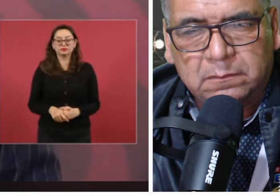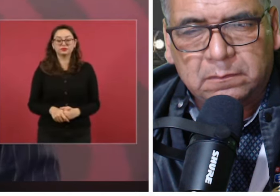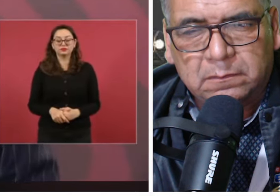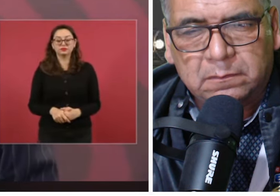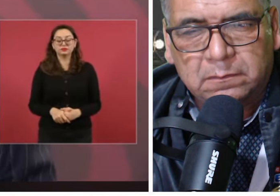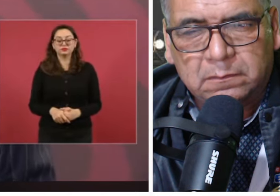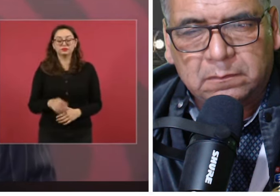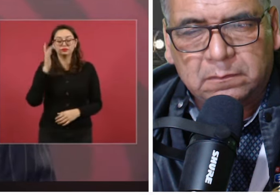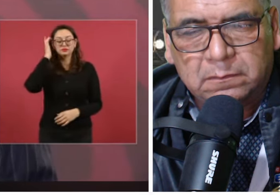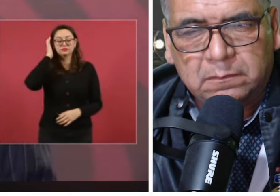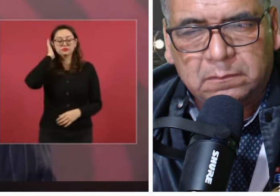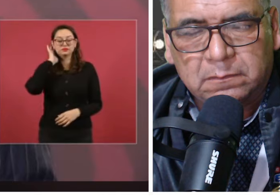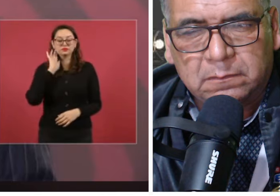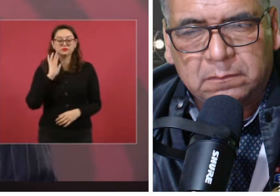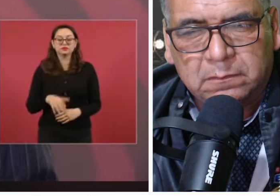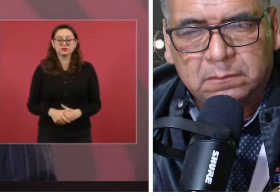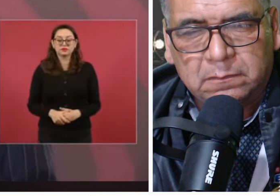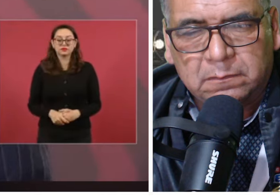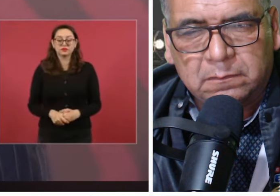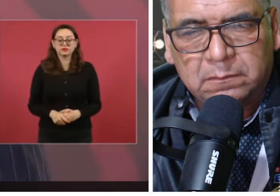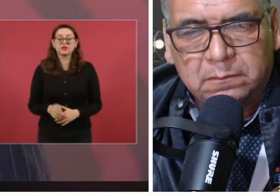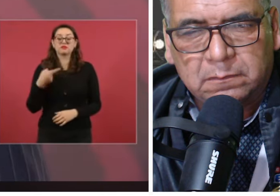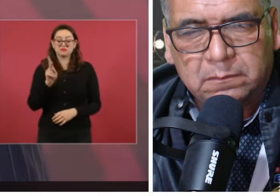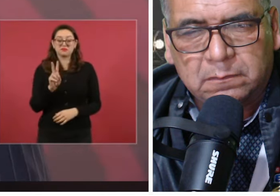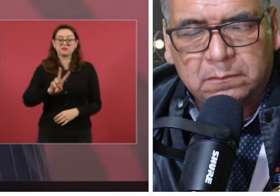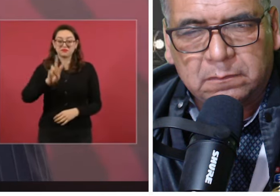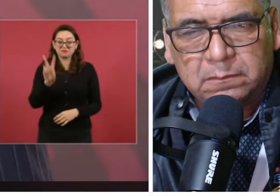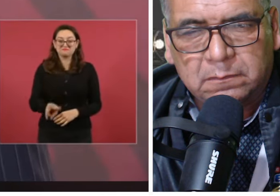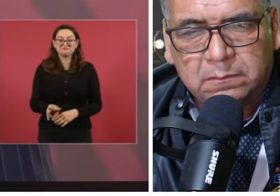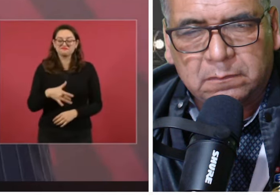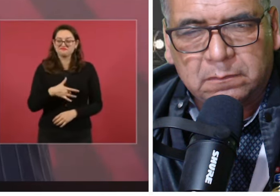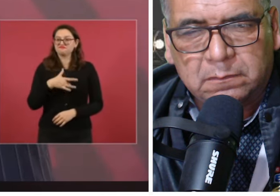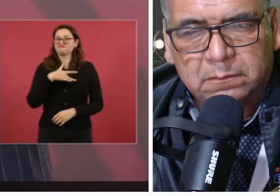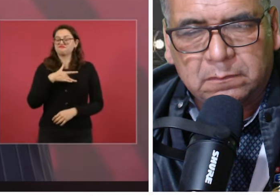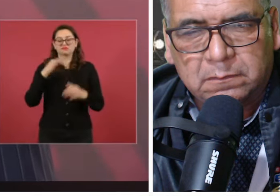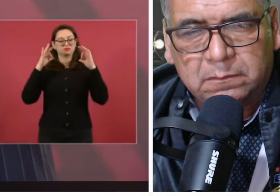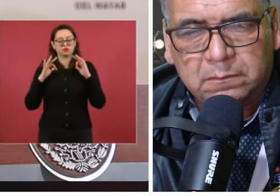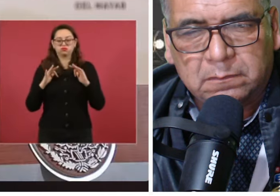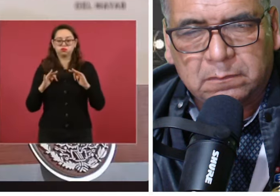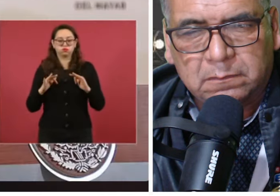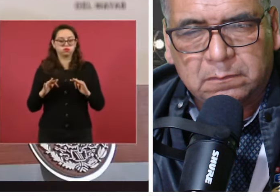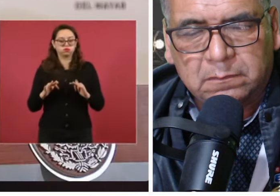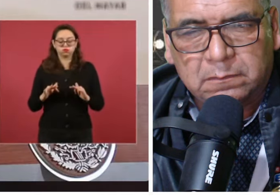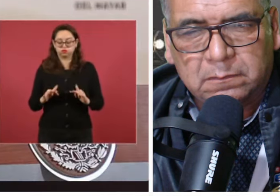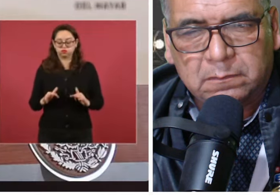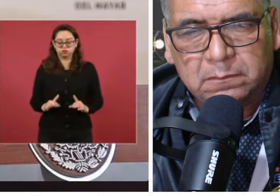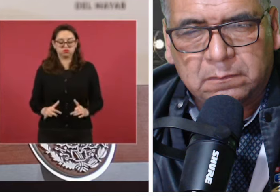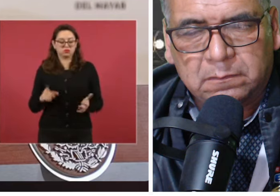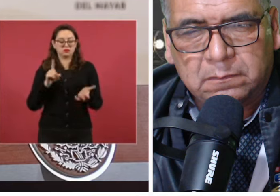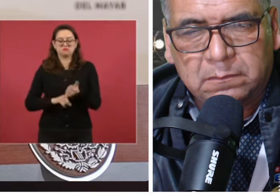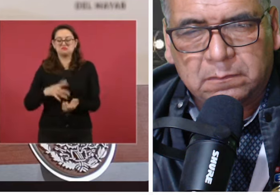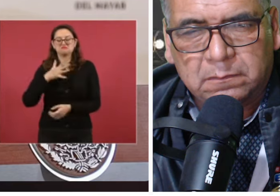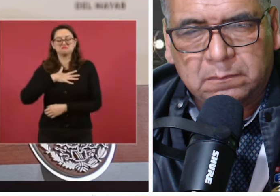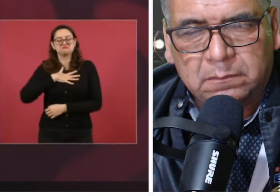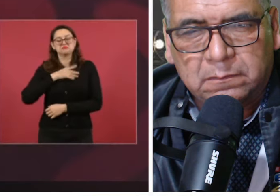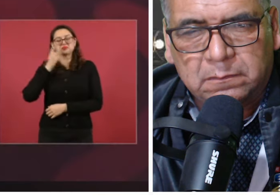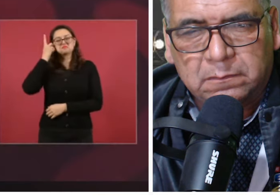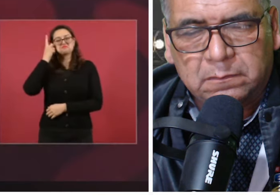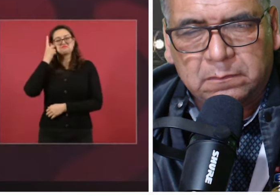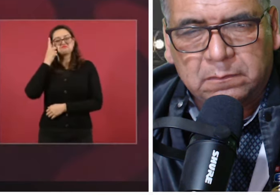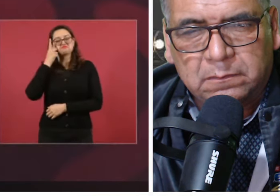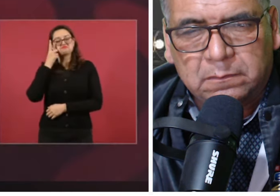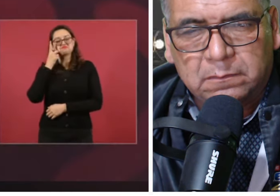Pero realmente da mucha tranquilidad. En lo espiritual duerme uno